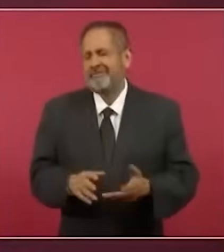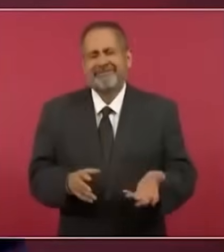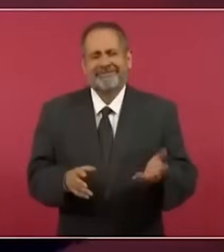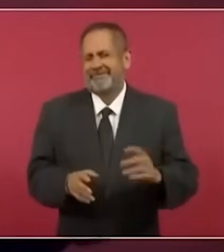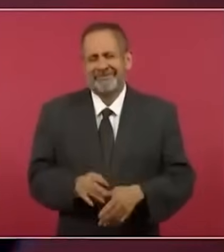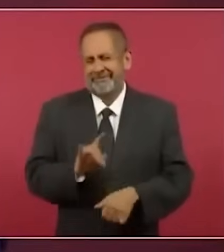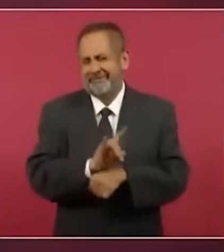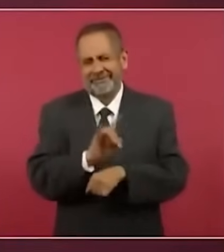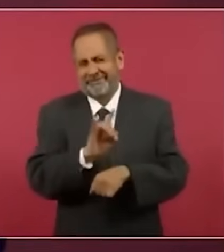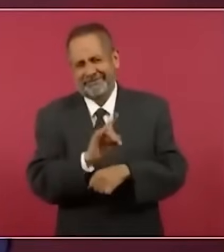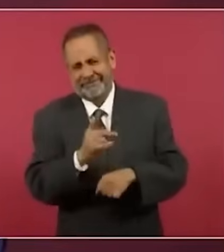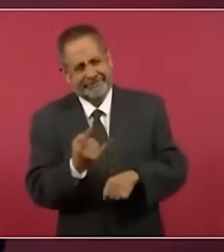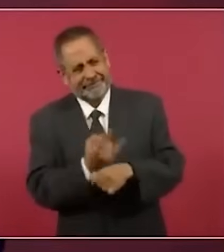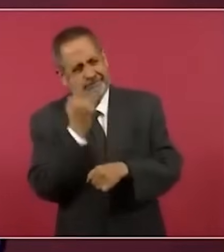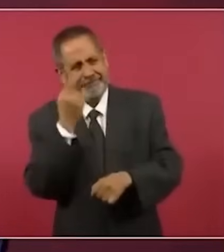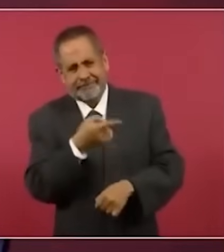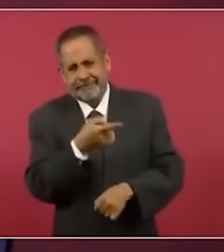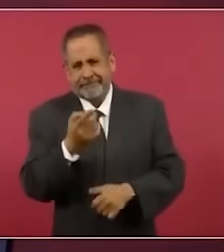Es